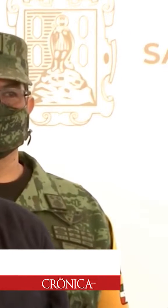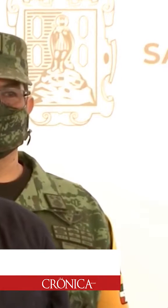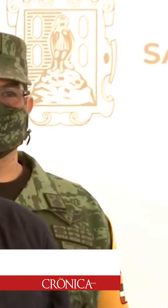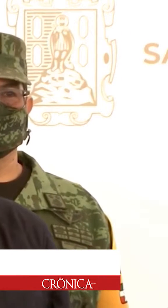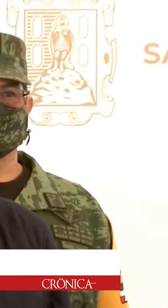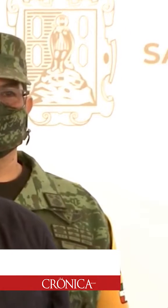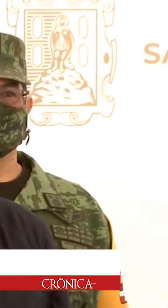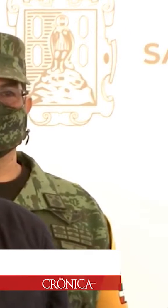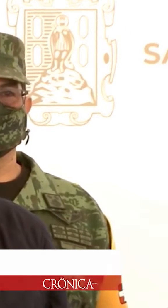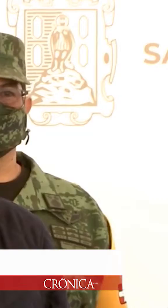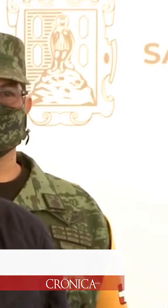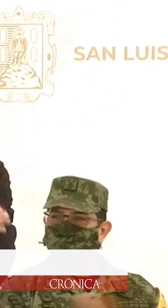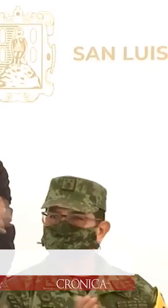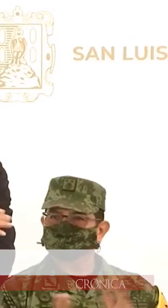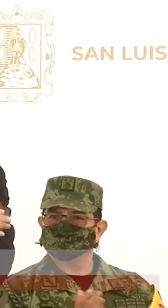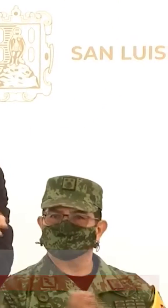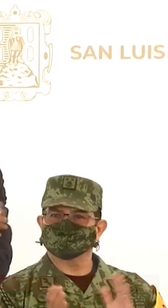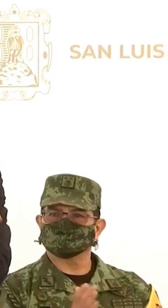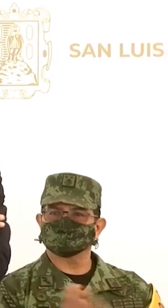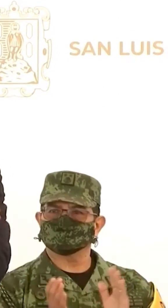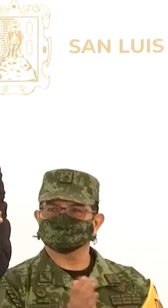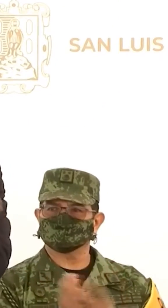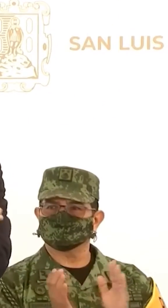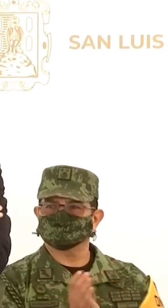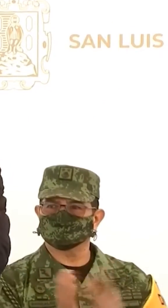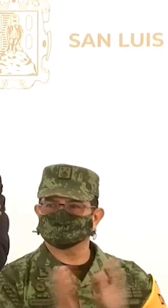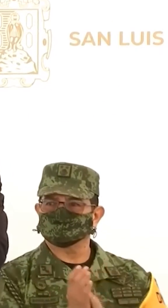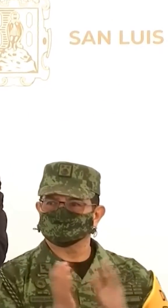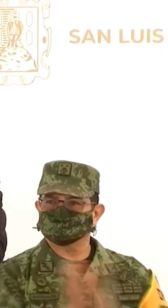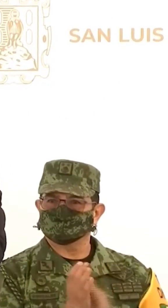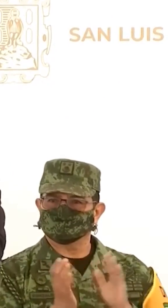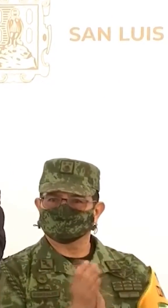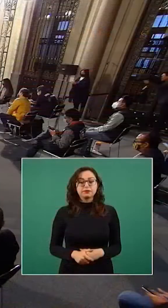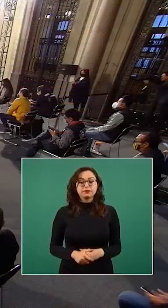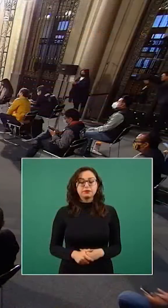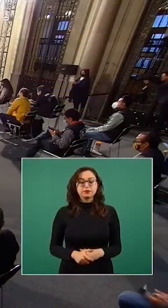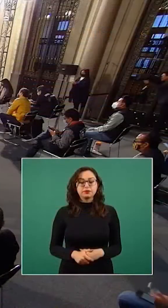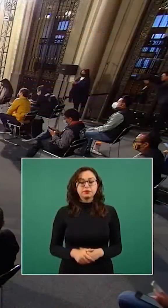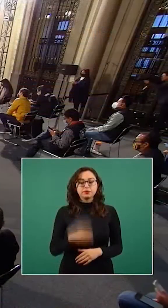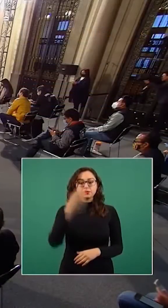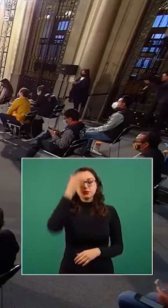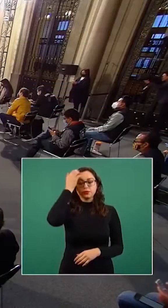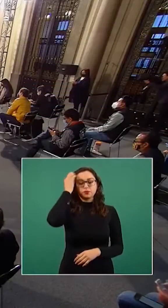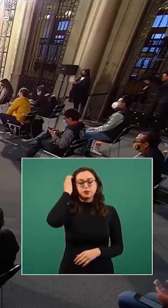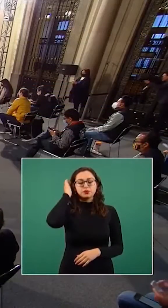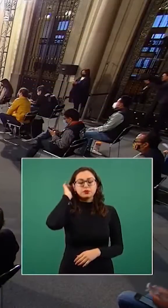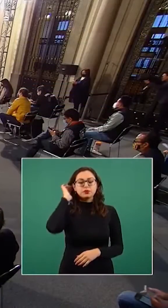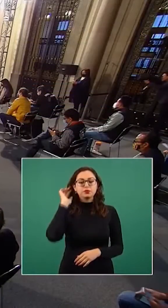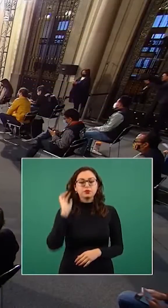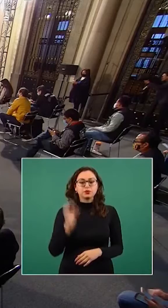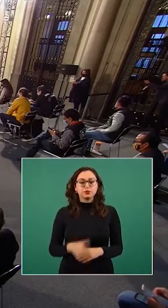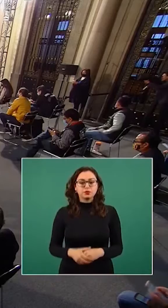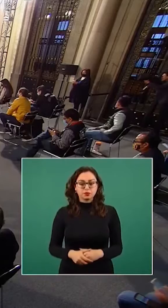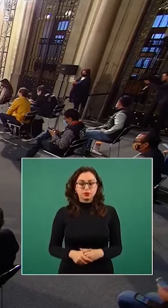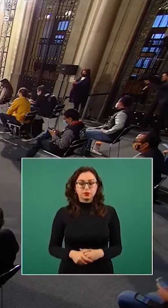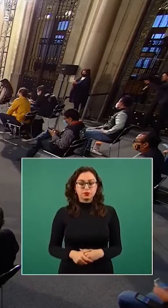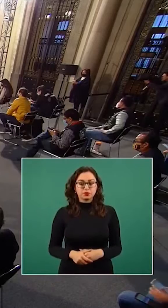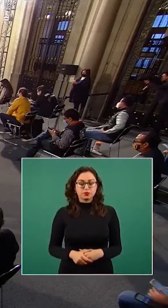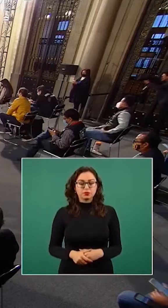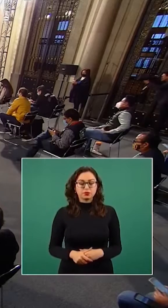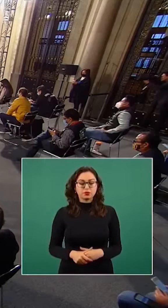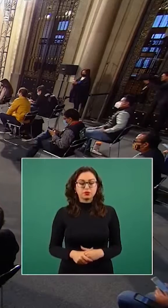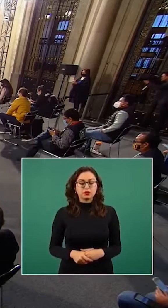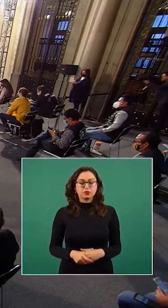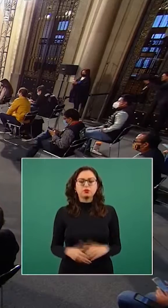coronavirus el domingo, generando así un ambiente de preocupación en el país. La secretaria de Gobernación, Olga Sánchez Cordero,